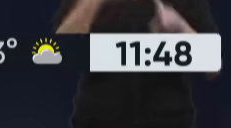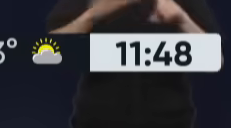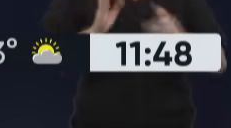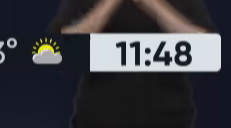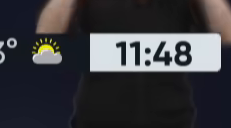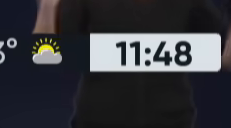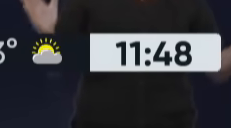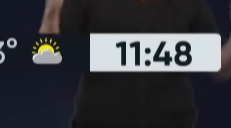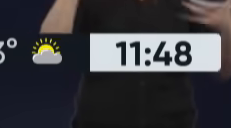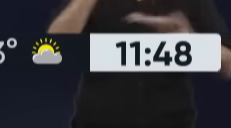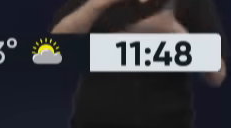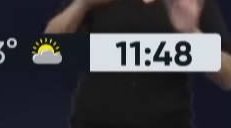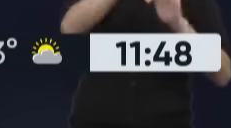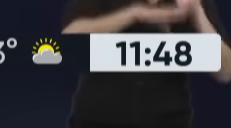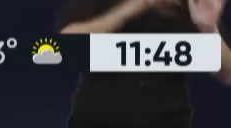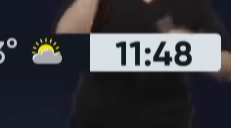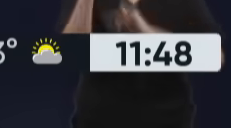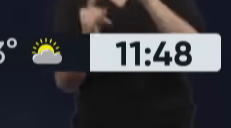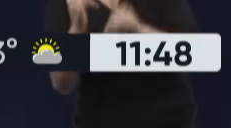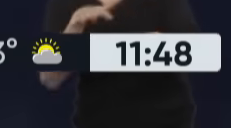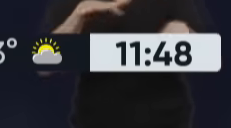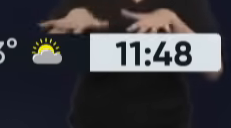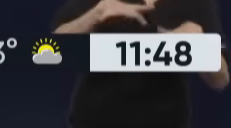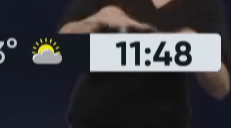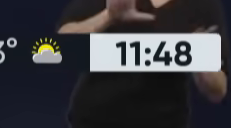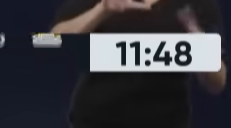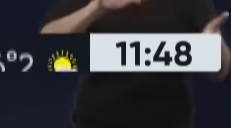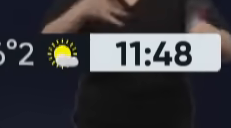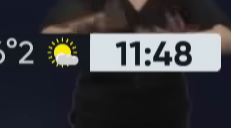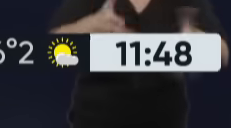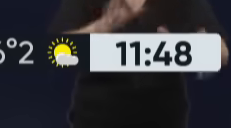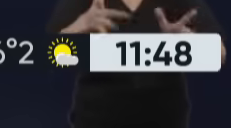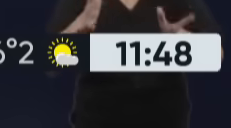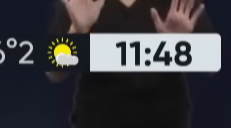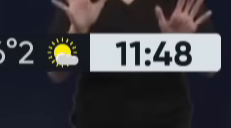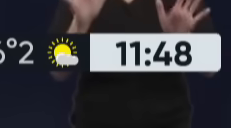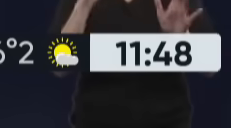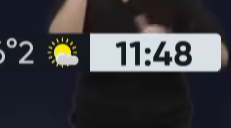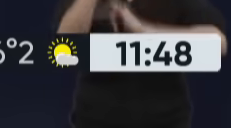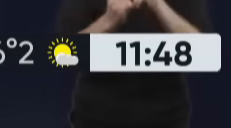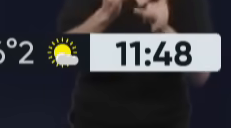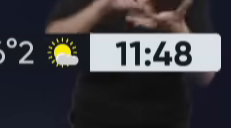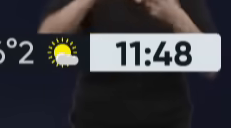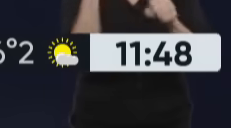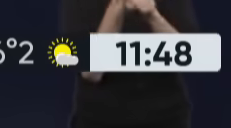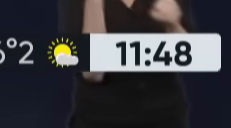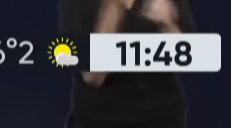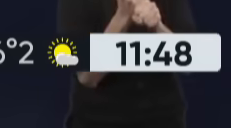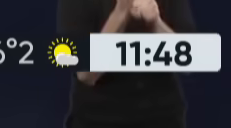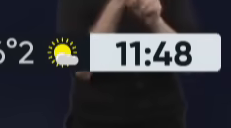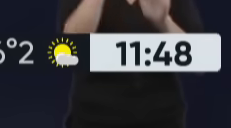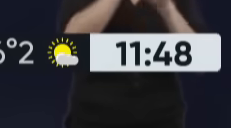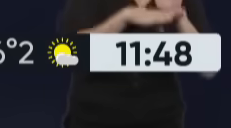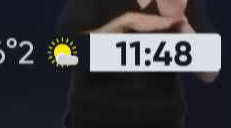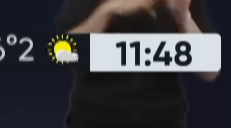Obviamente en él se detallan a grosso modo los lineamientos del esquema de inteligencia del